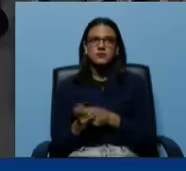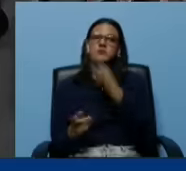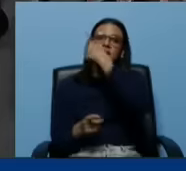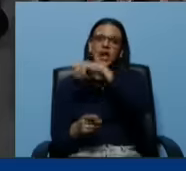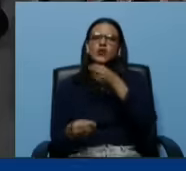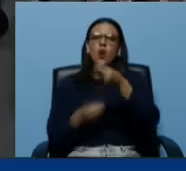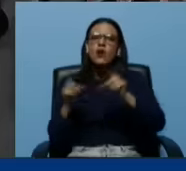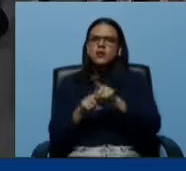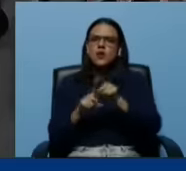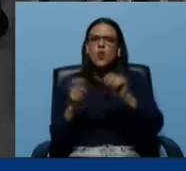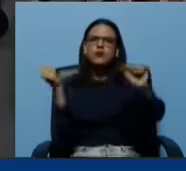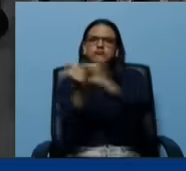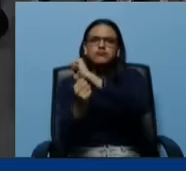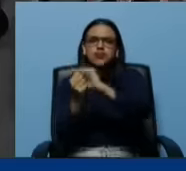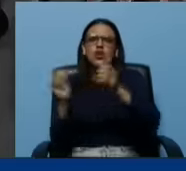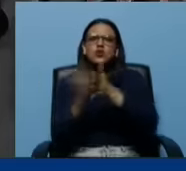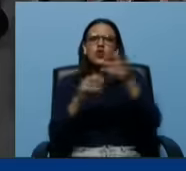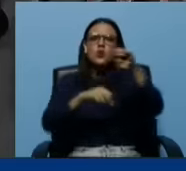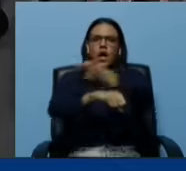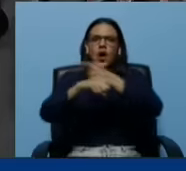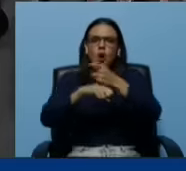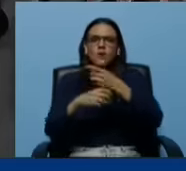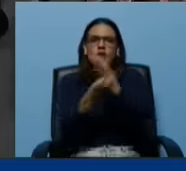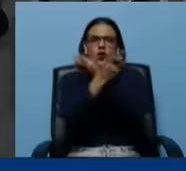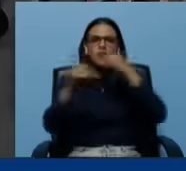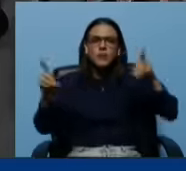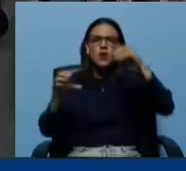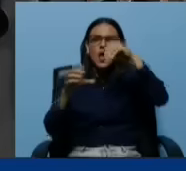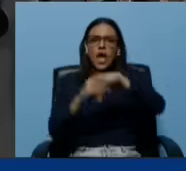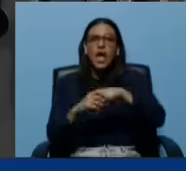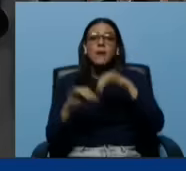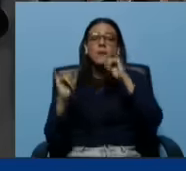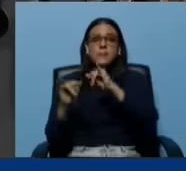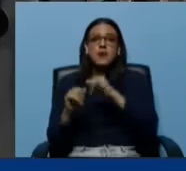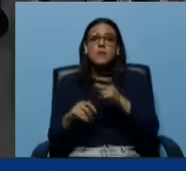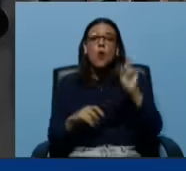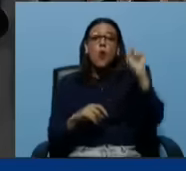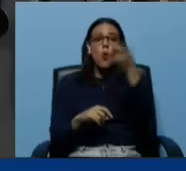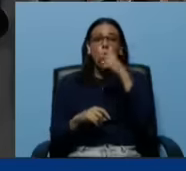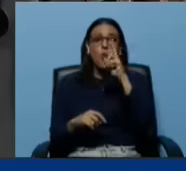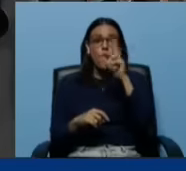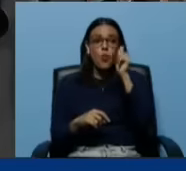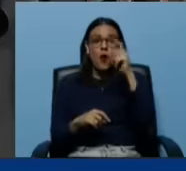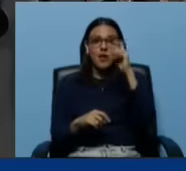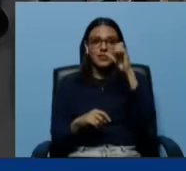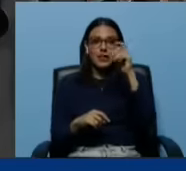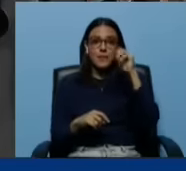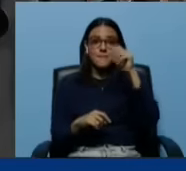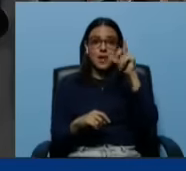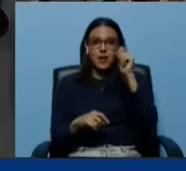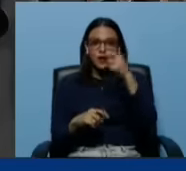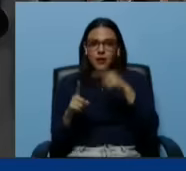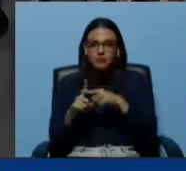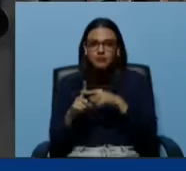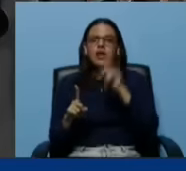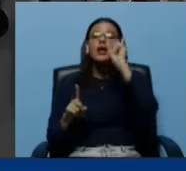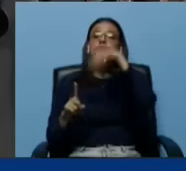Derrocaron al gobierno nacionalista y demócrata de Guatemala. Luego, en el 61,